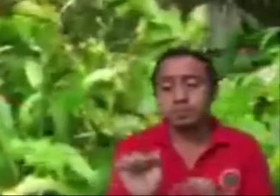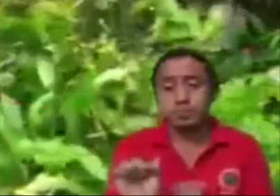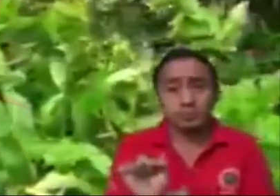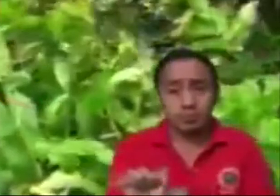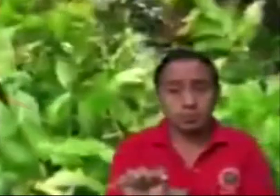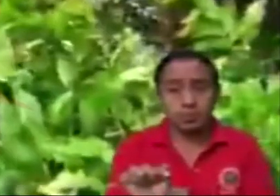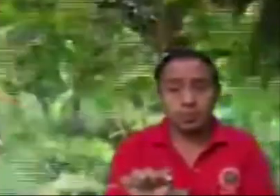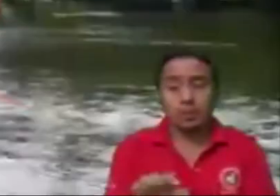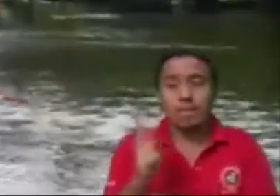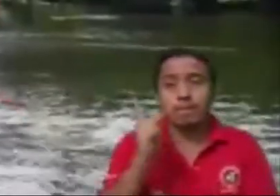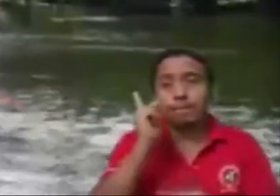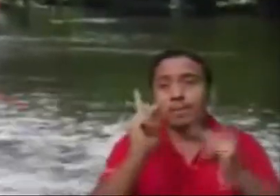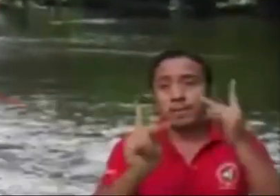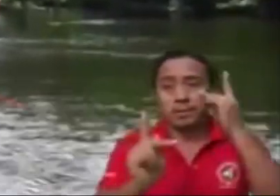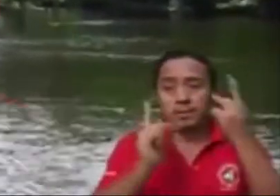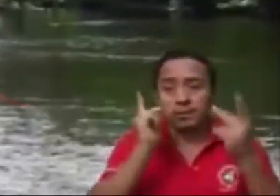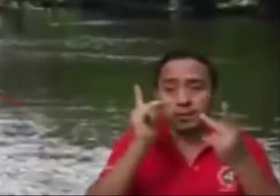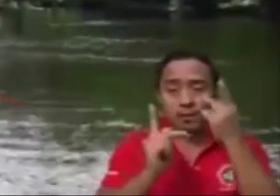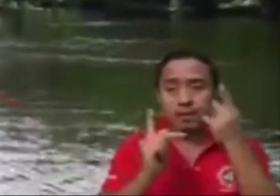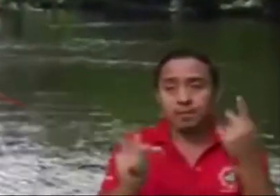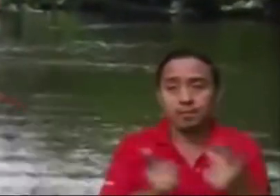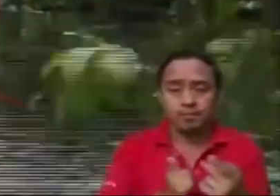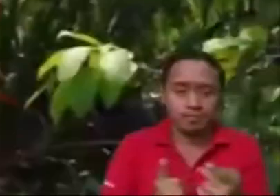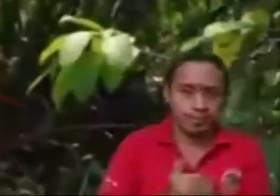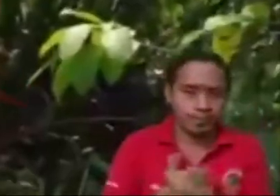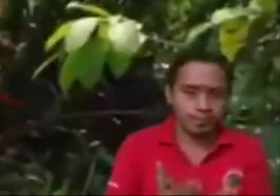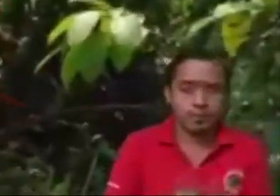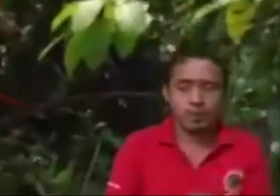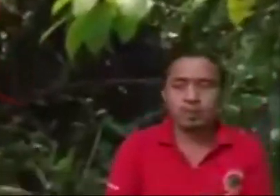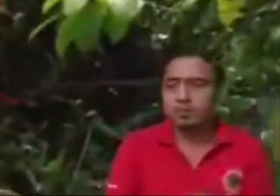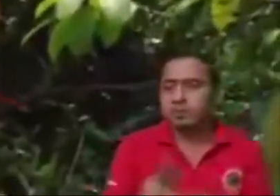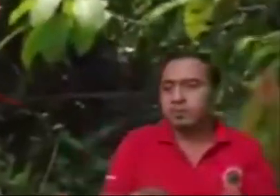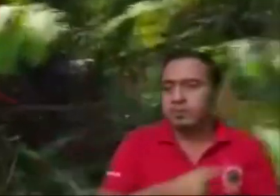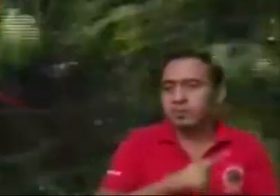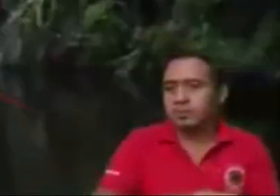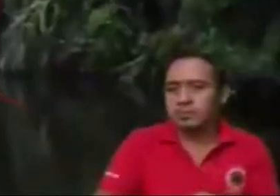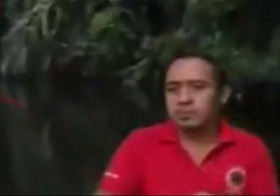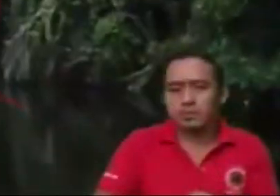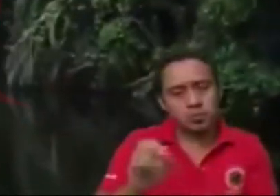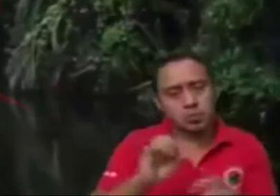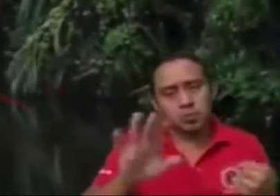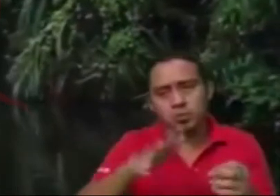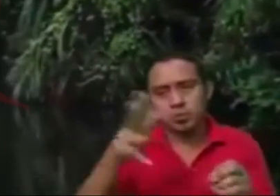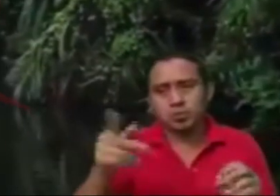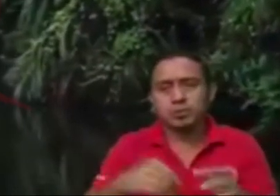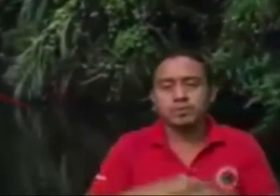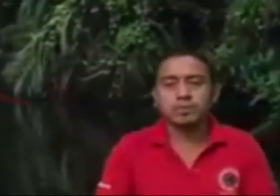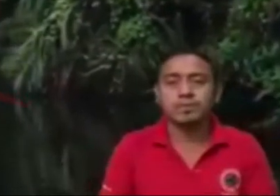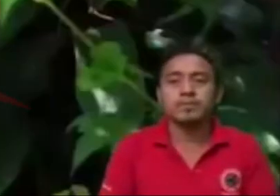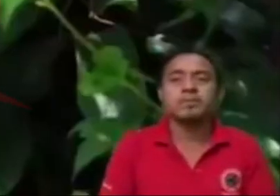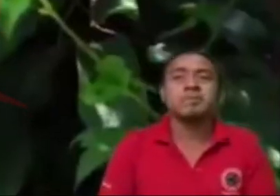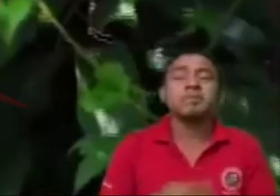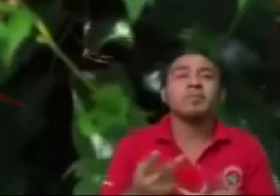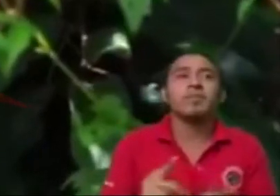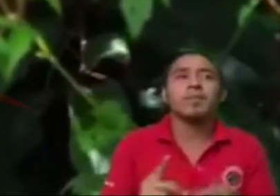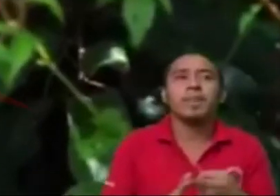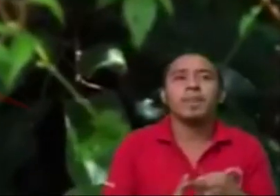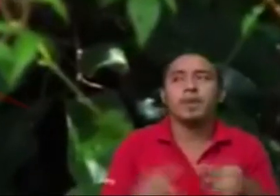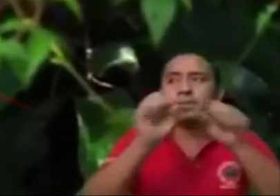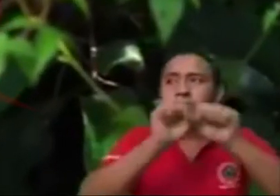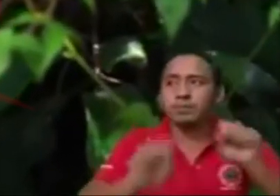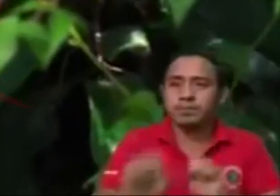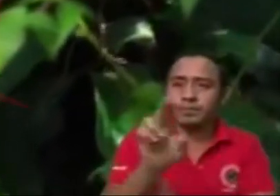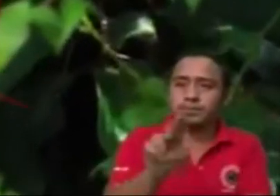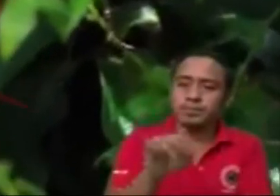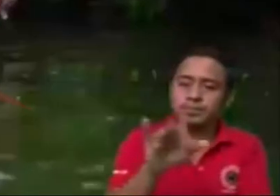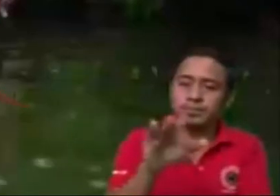más visitantes y turistas reciben, sean nacionales o de otras nacionalidades, ¿verdad? Pero destinos como San Nicolás, en el